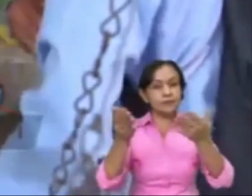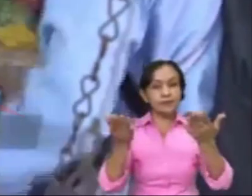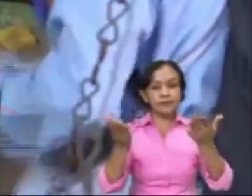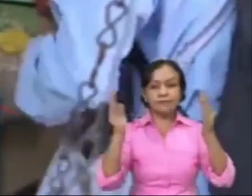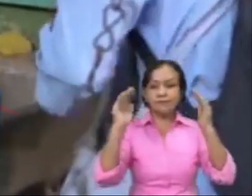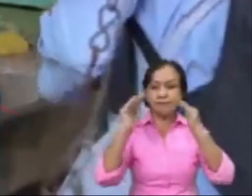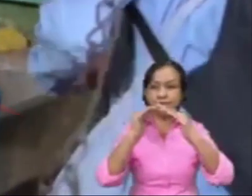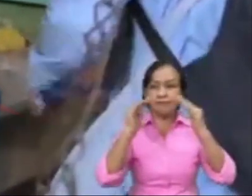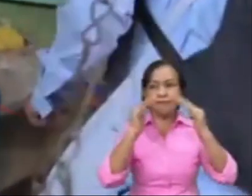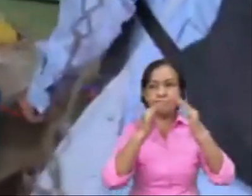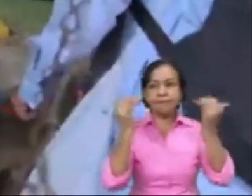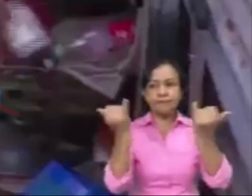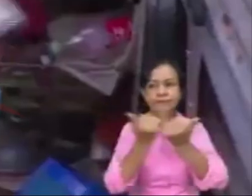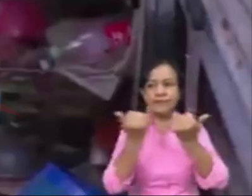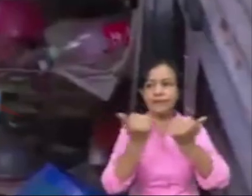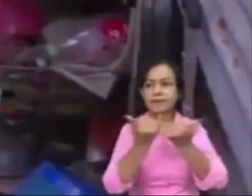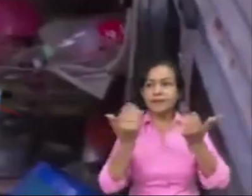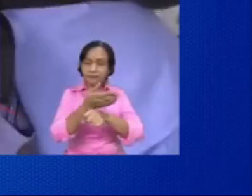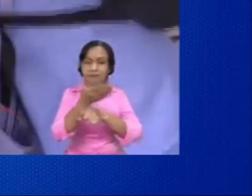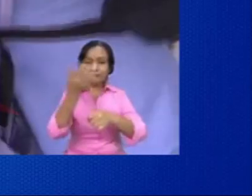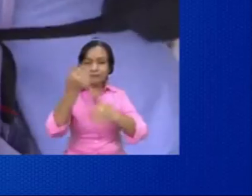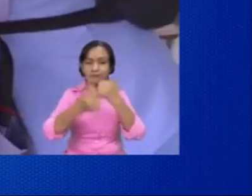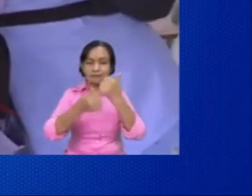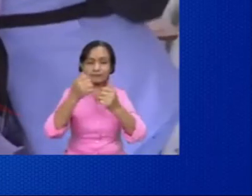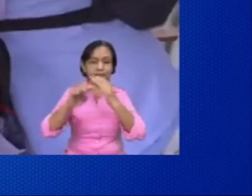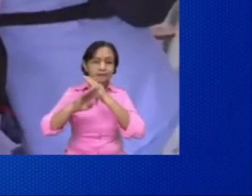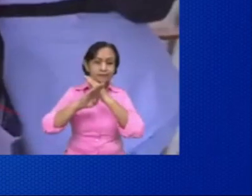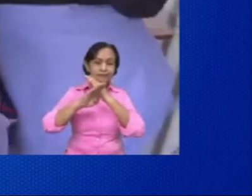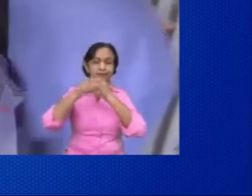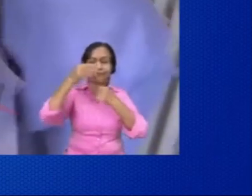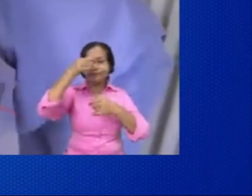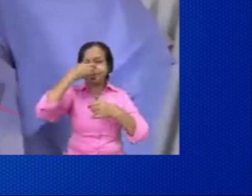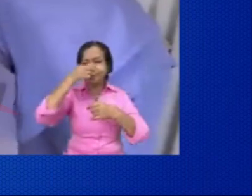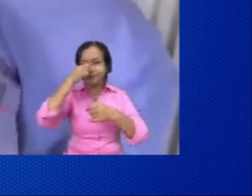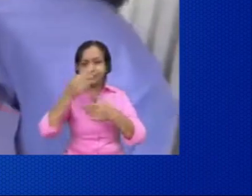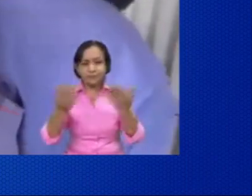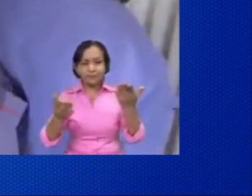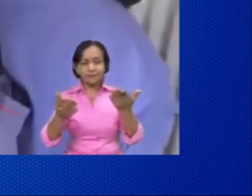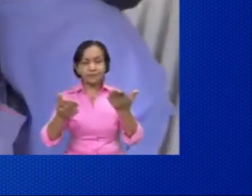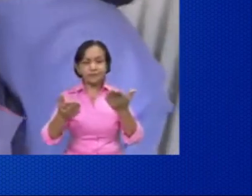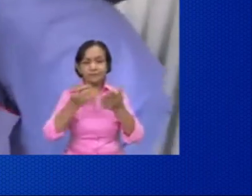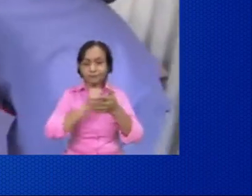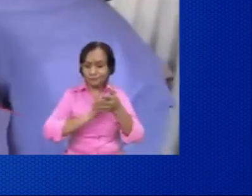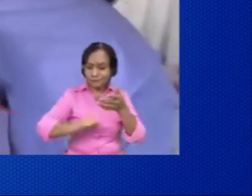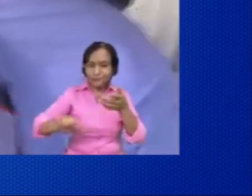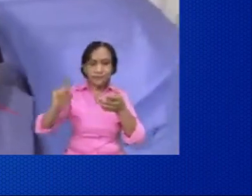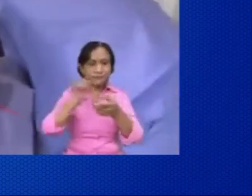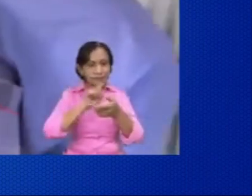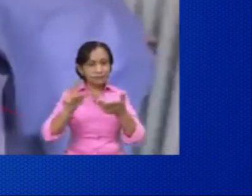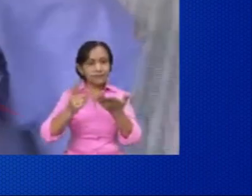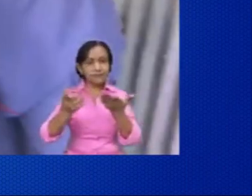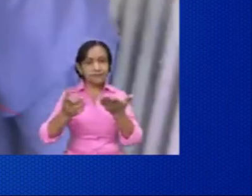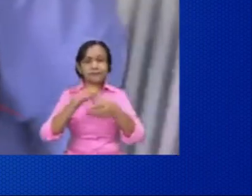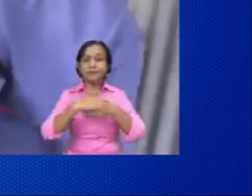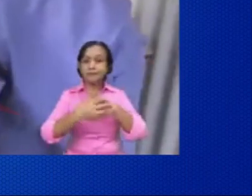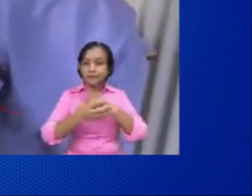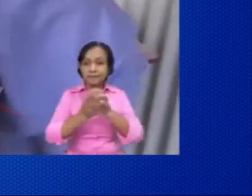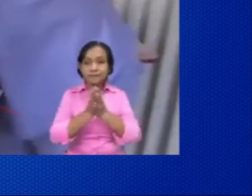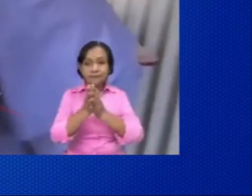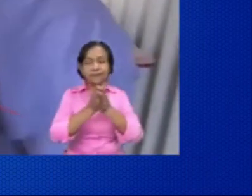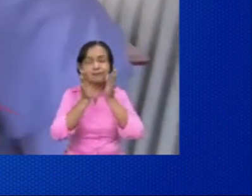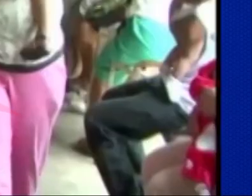manos para evitar las enfermedades respiratorias, para evitar las enfermedades diarreicas. Entonces, el lavado de manos